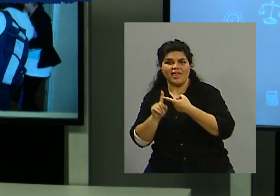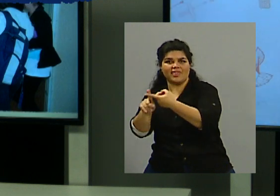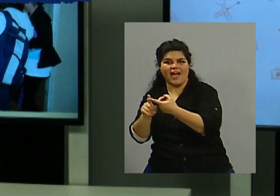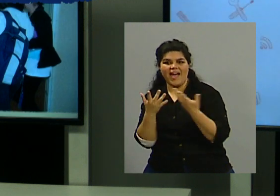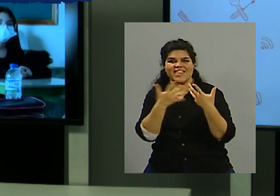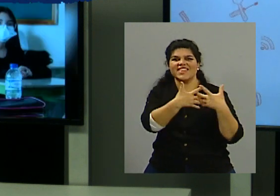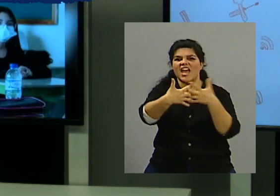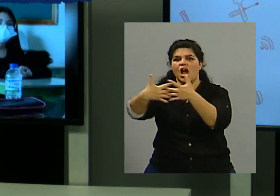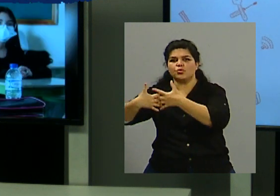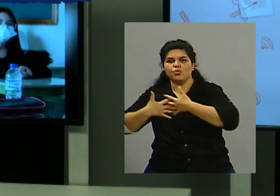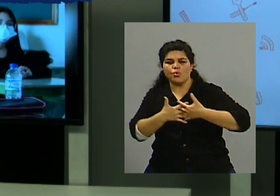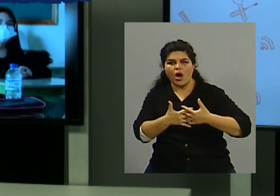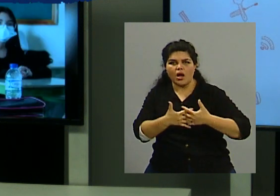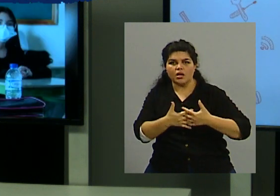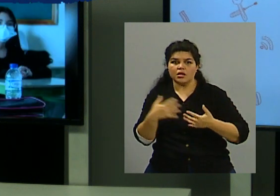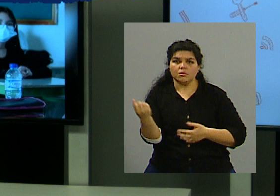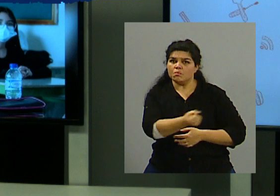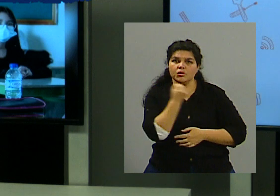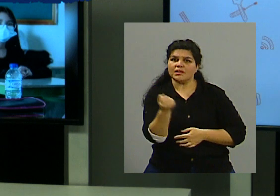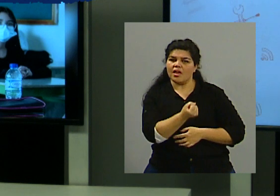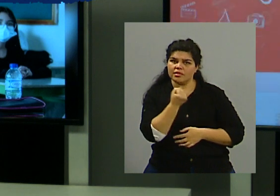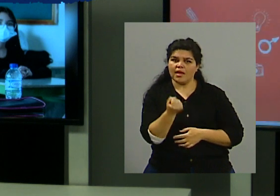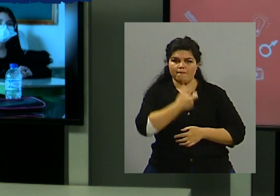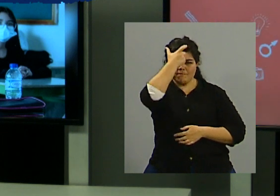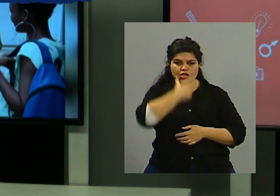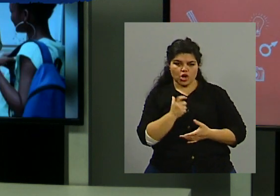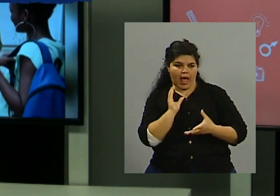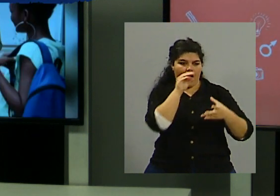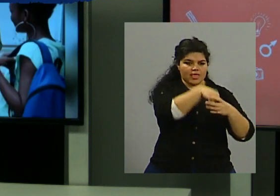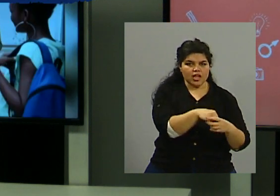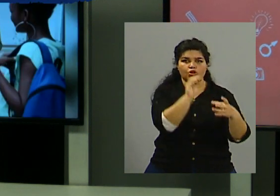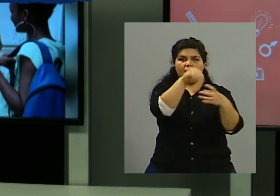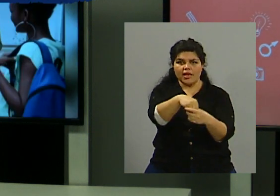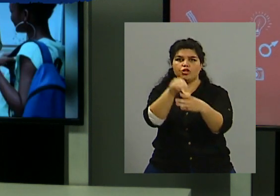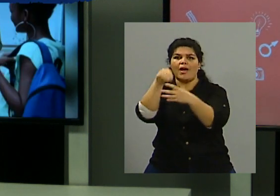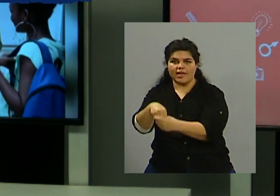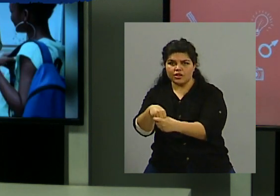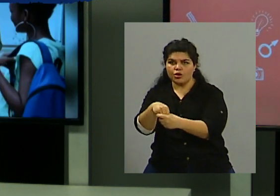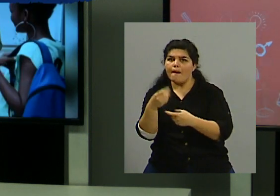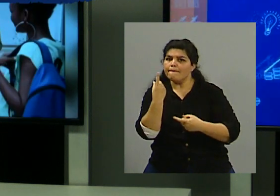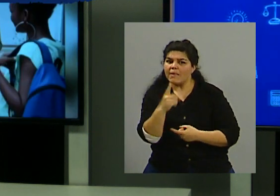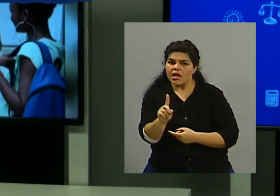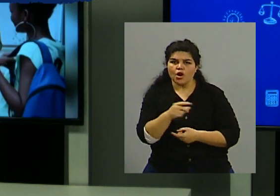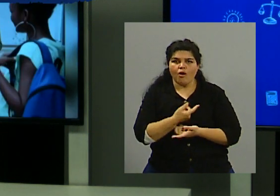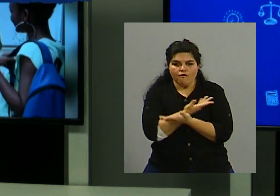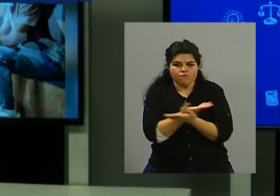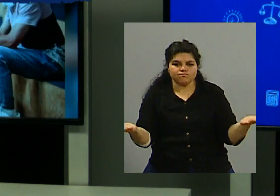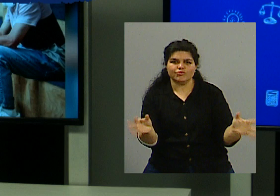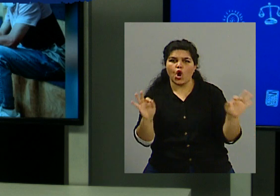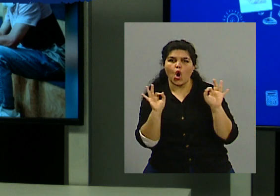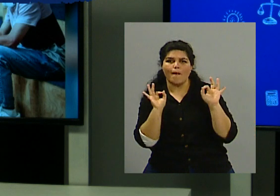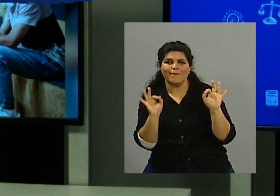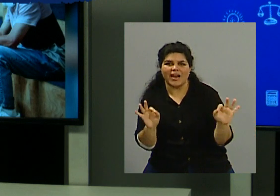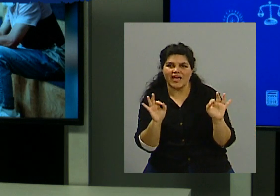esta persona se inserta no se torne en un contexto discapacitante, que termine generando mayores complicaciones que